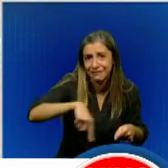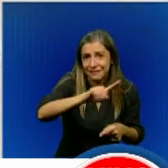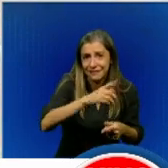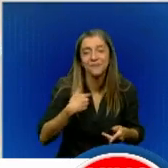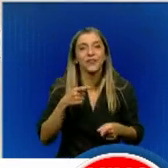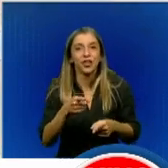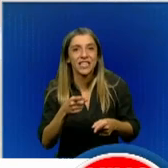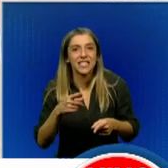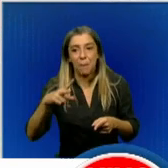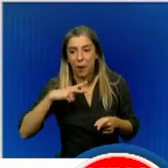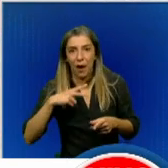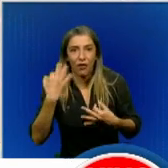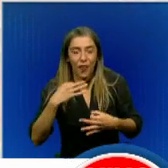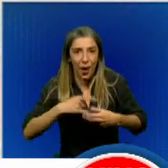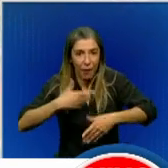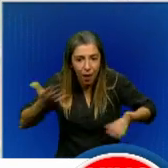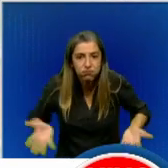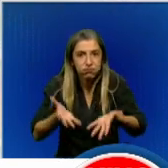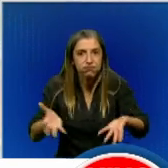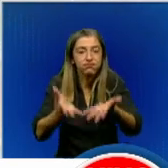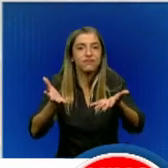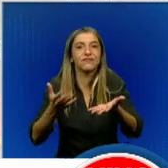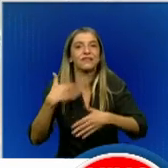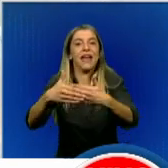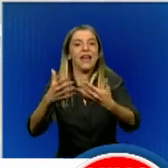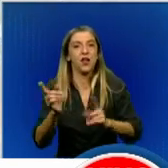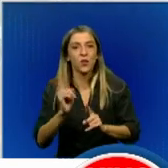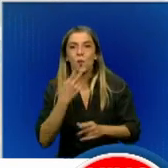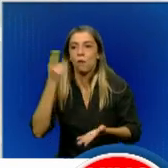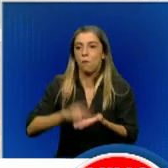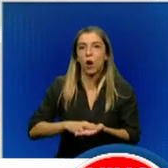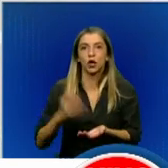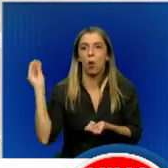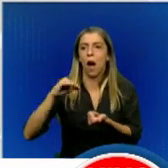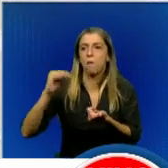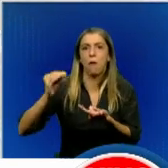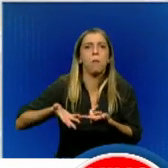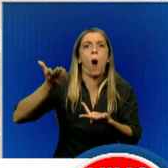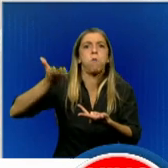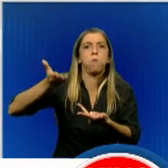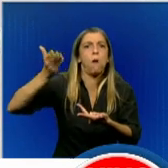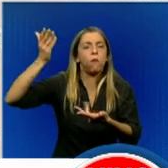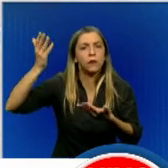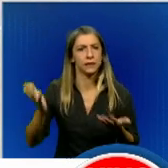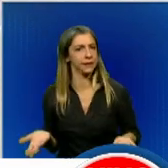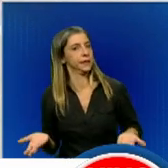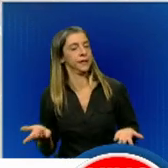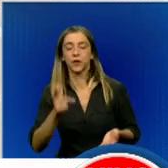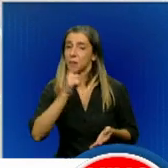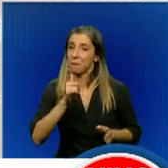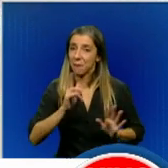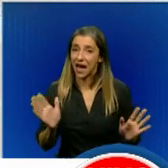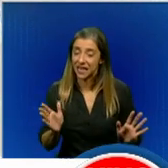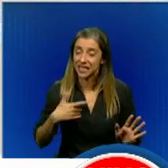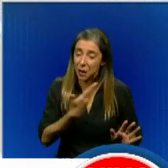argentina y no sea agobiada por una presión tributaria absolutamente insostenible creo para terminar señor presidente